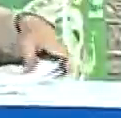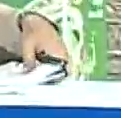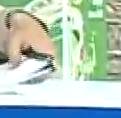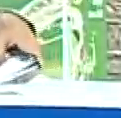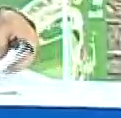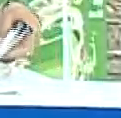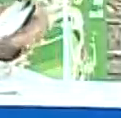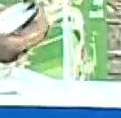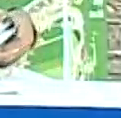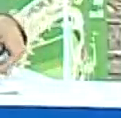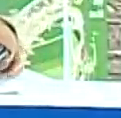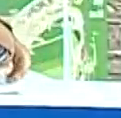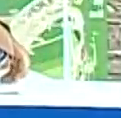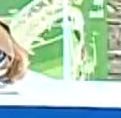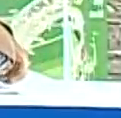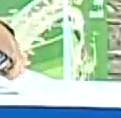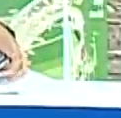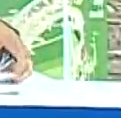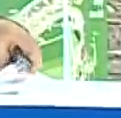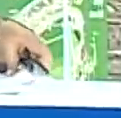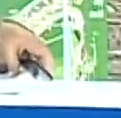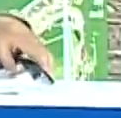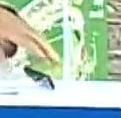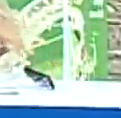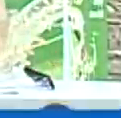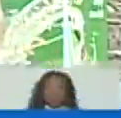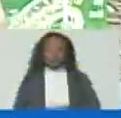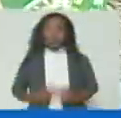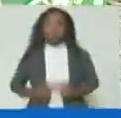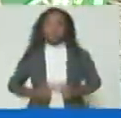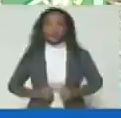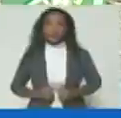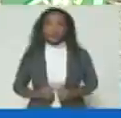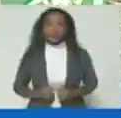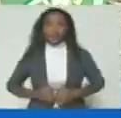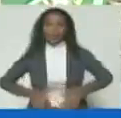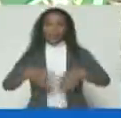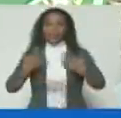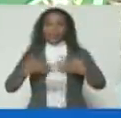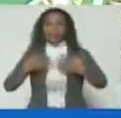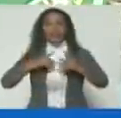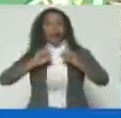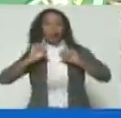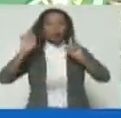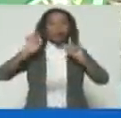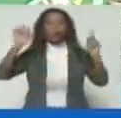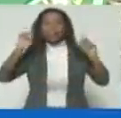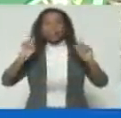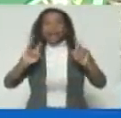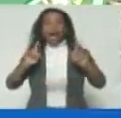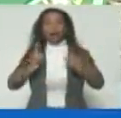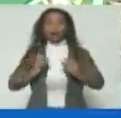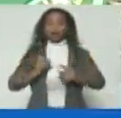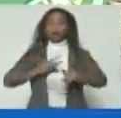talento de corazón, la alegría de la música, talento de